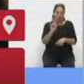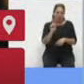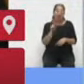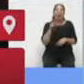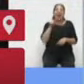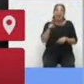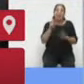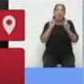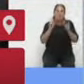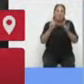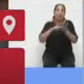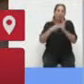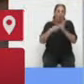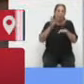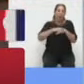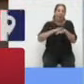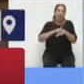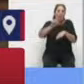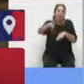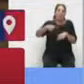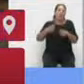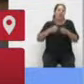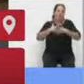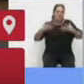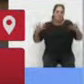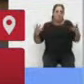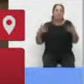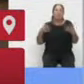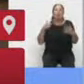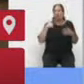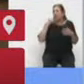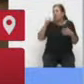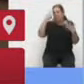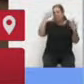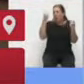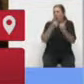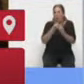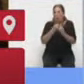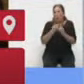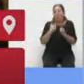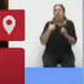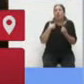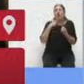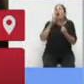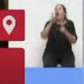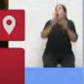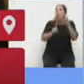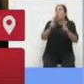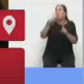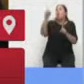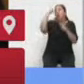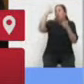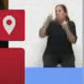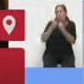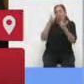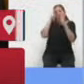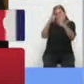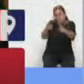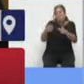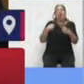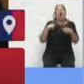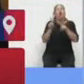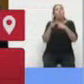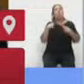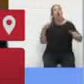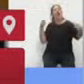una devaluación por goteo de cerca de 2%. ¿Te parece que eso basta o con el nivel de inflación que tenemos en